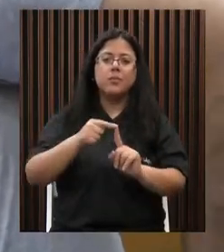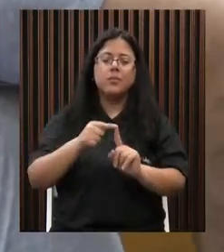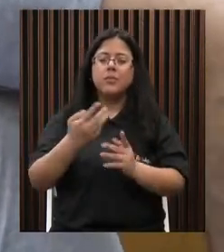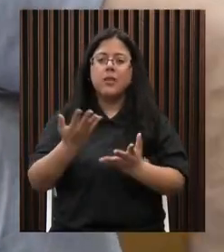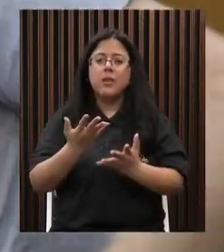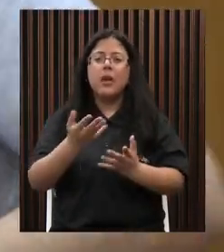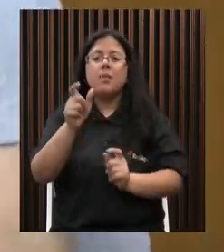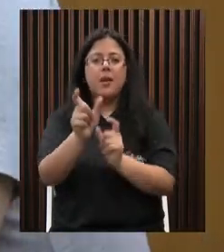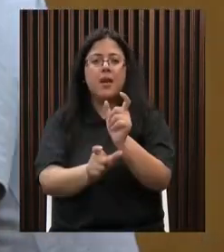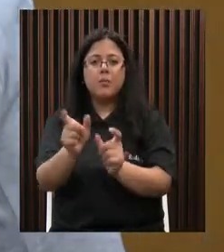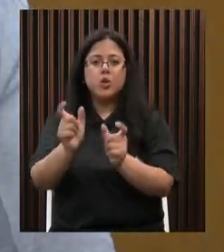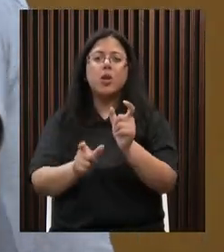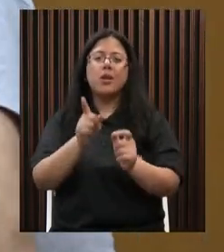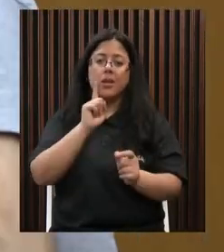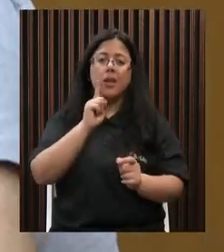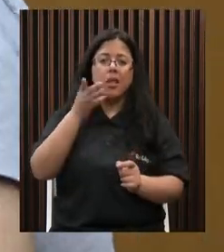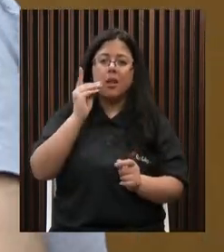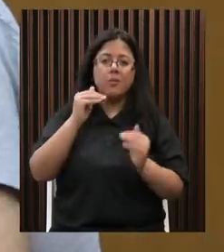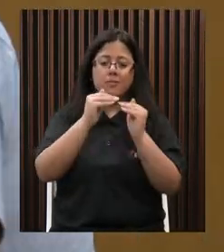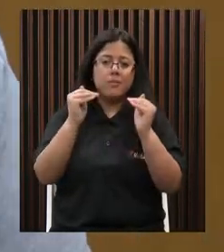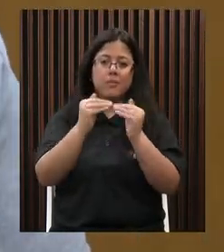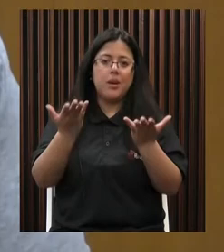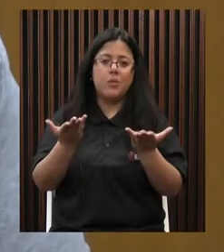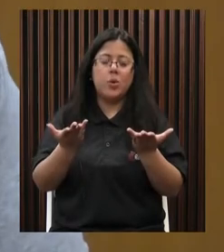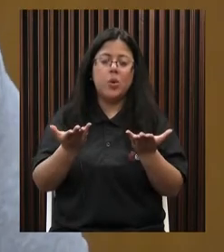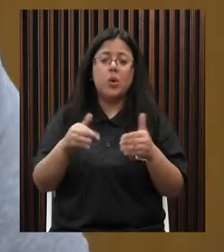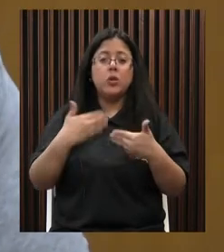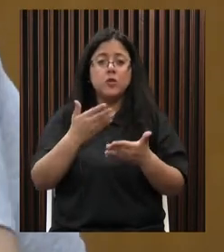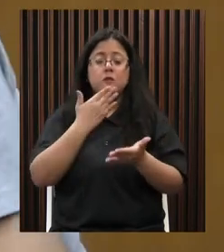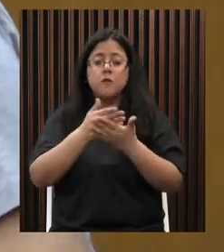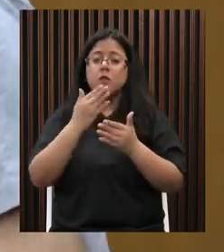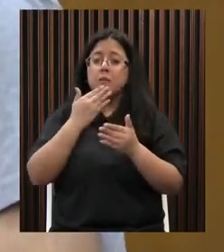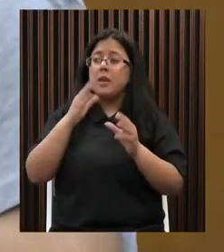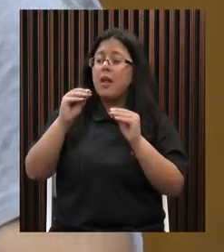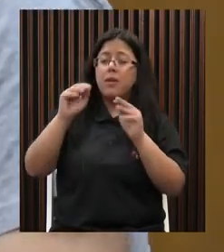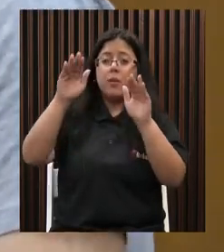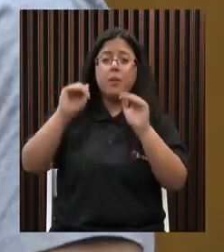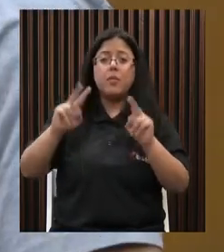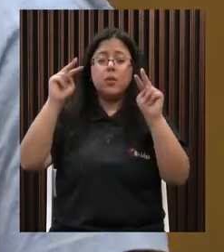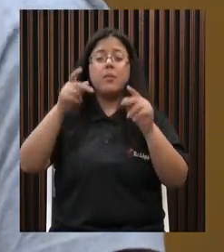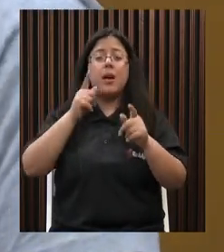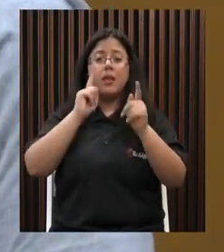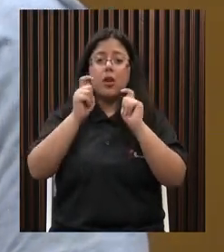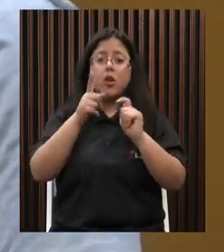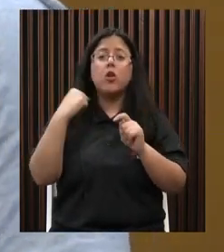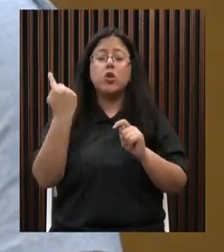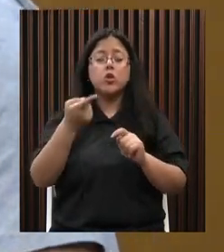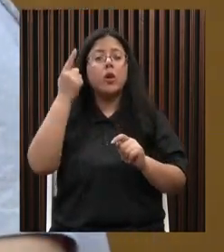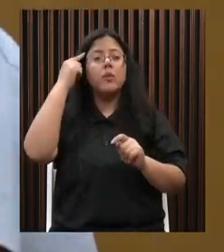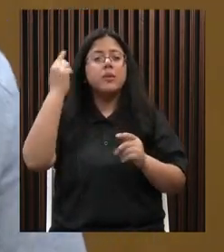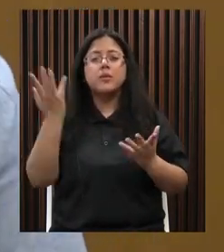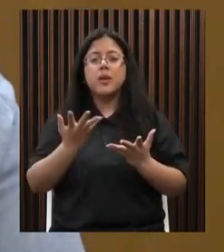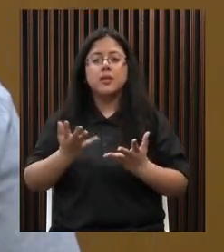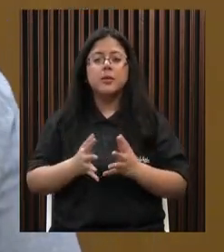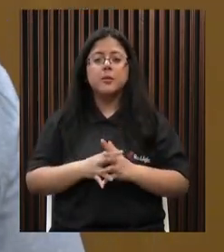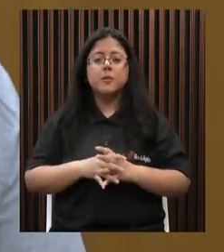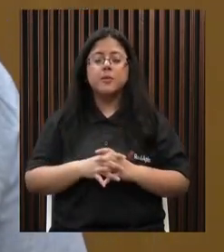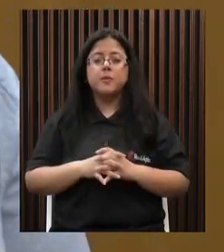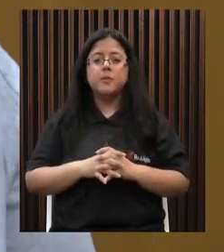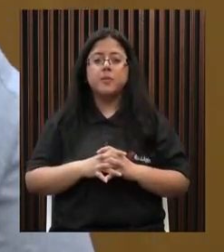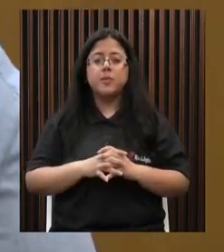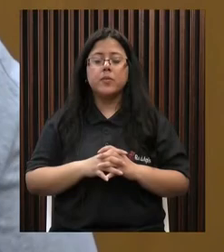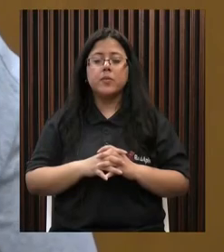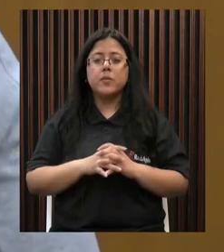tienen discapacidad. Y cuando hablamos de los riesgos, tenemos que pensar también